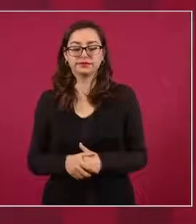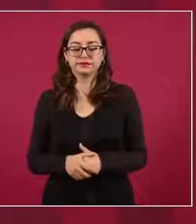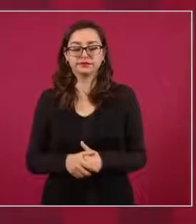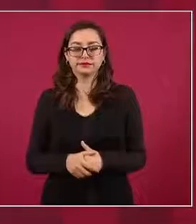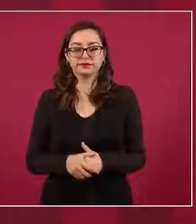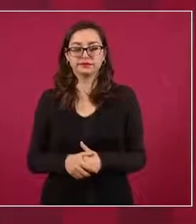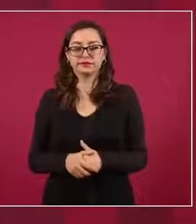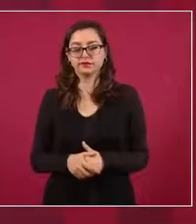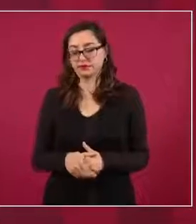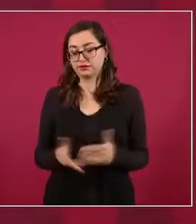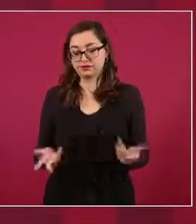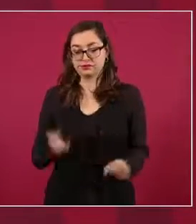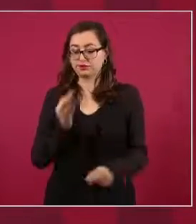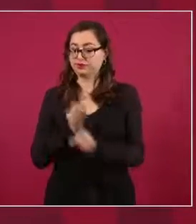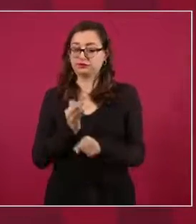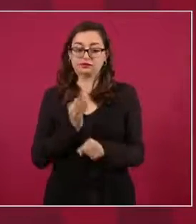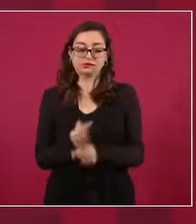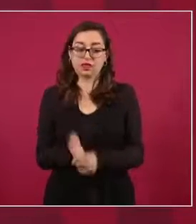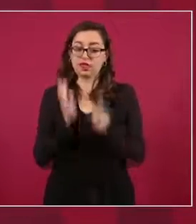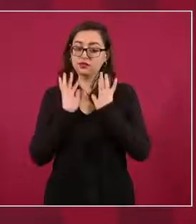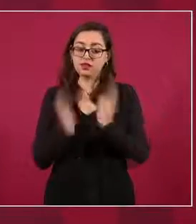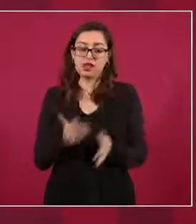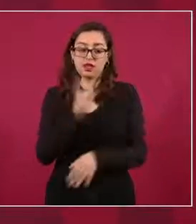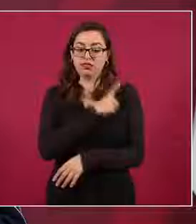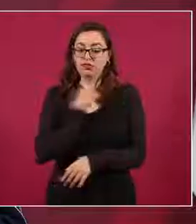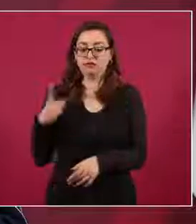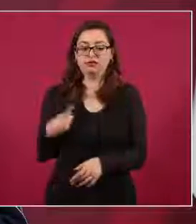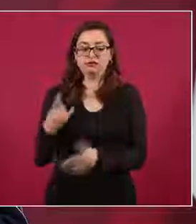Y son tiempos de definición.